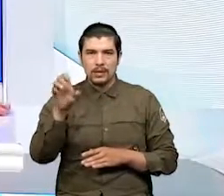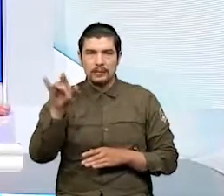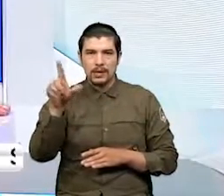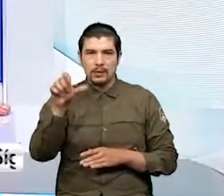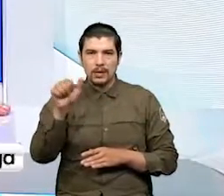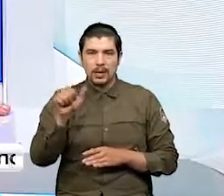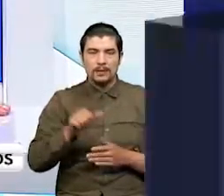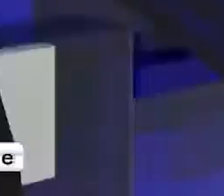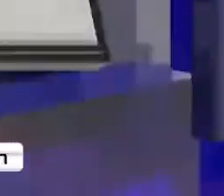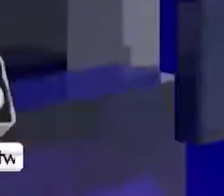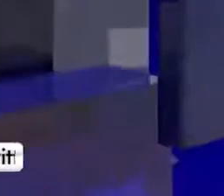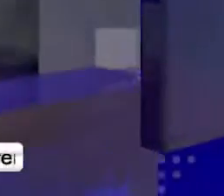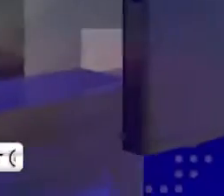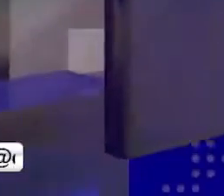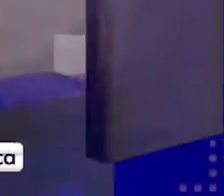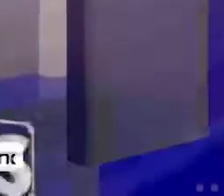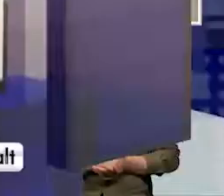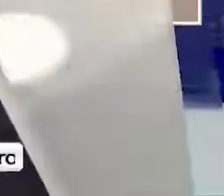polémica